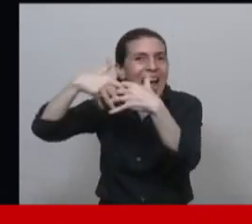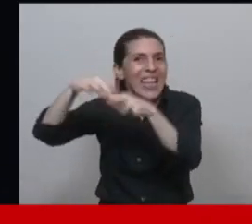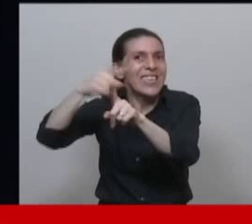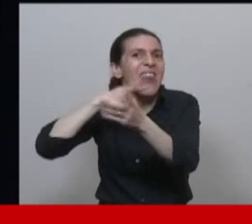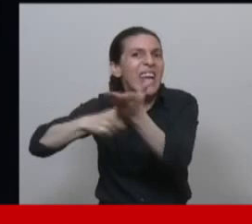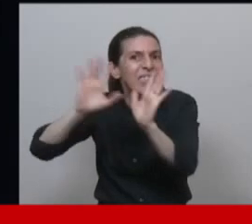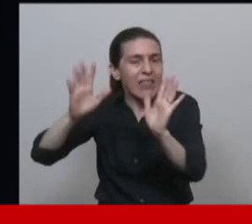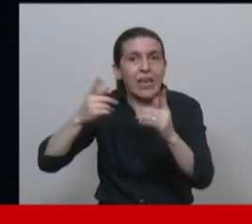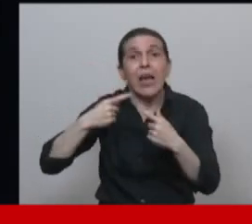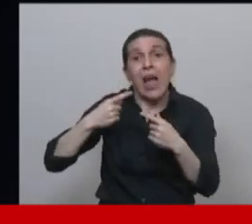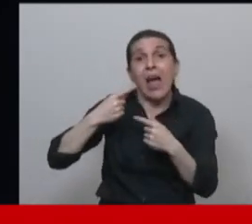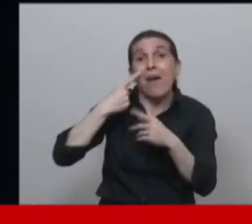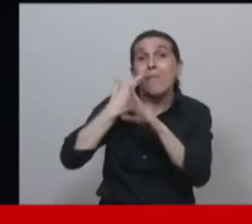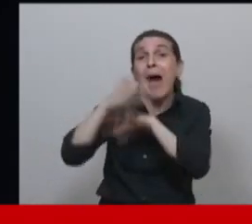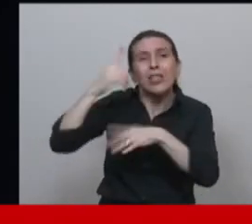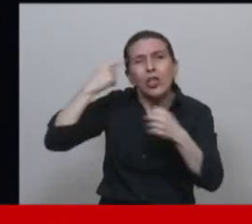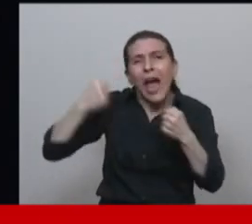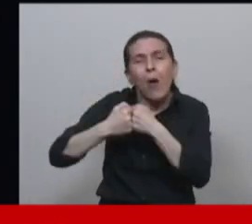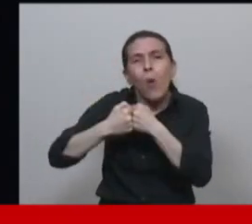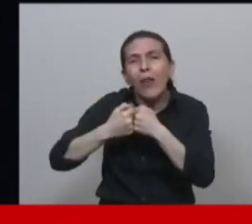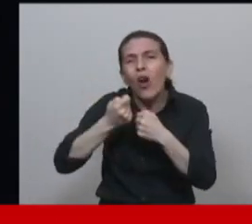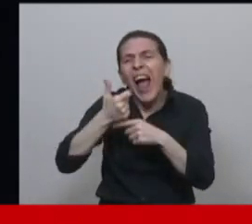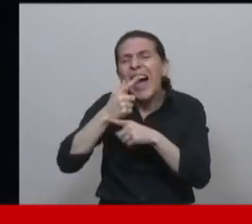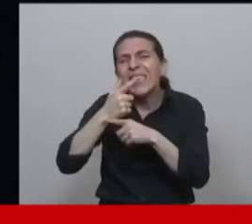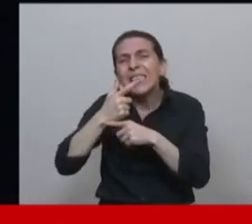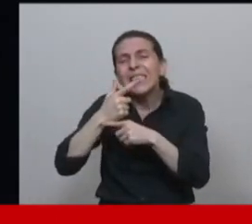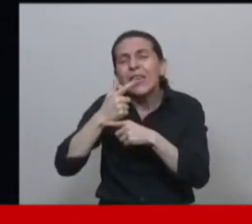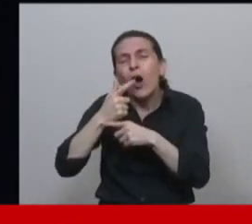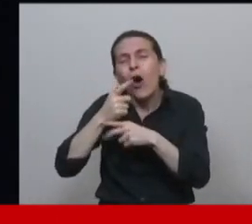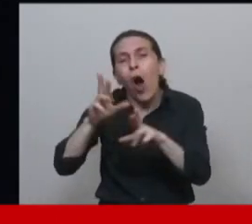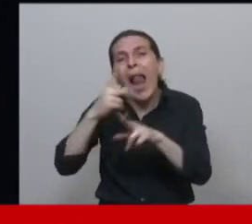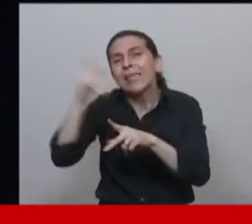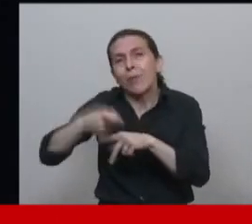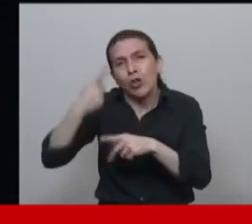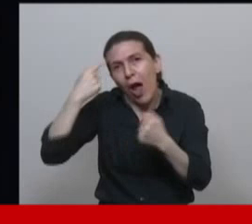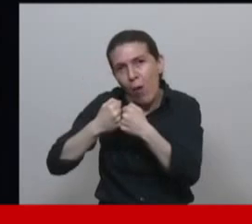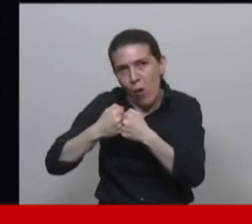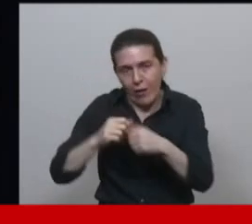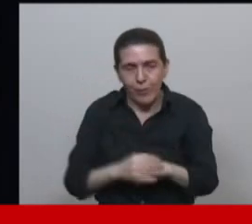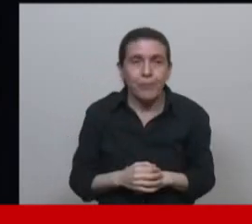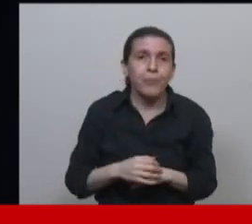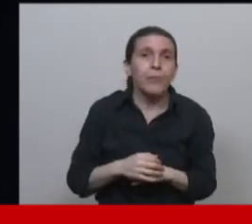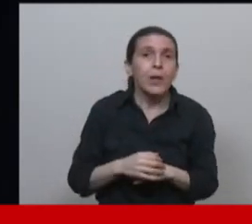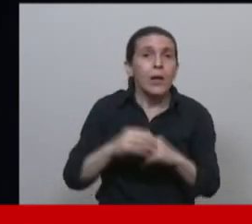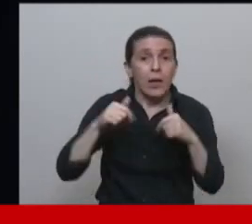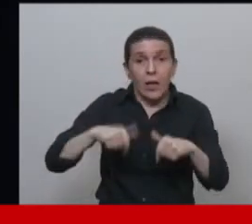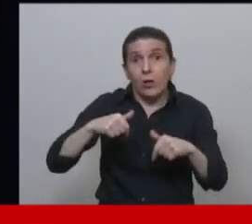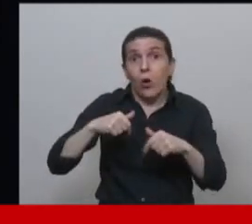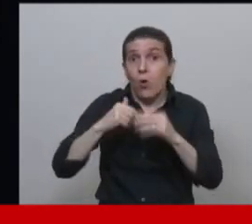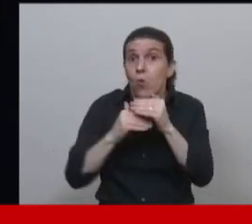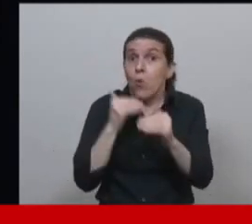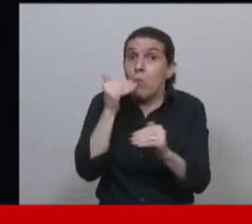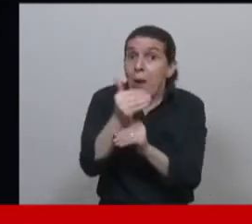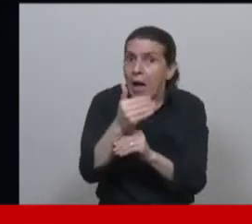acreedores y poder tener el acuerdo más consensuado posible entre todos. Y como decía, esto es un paso